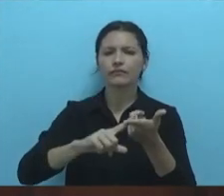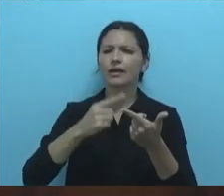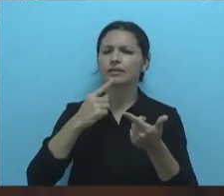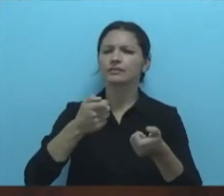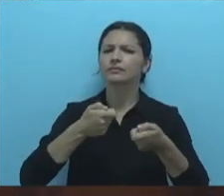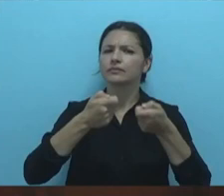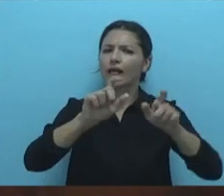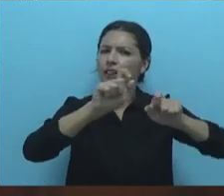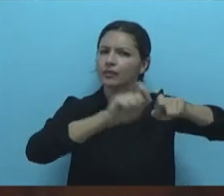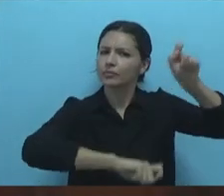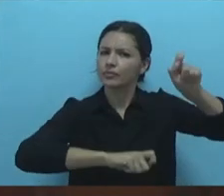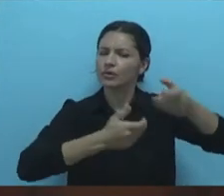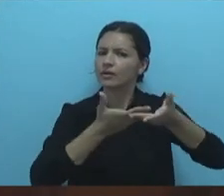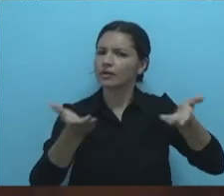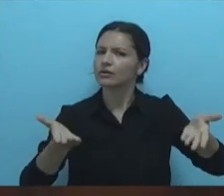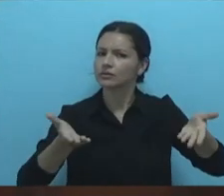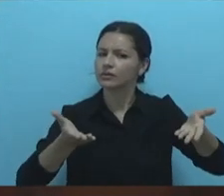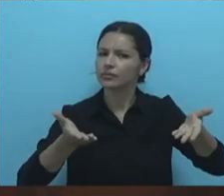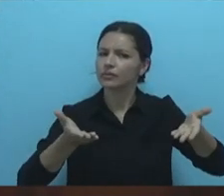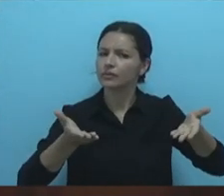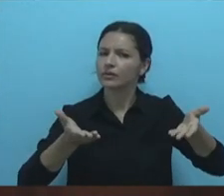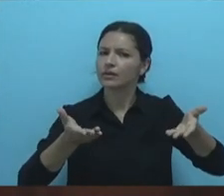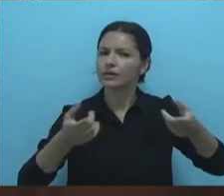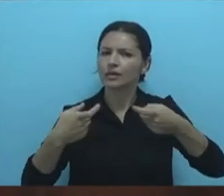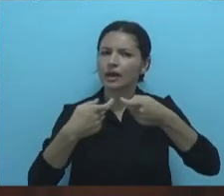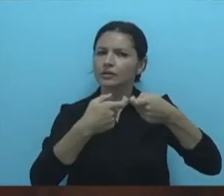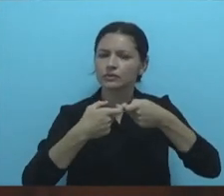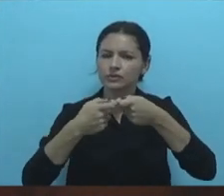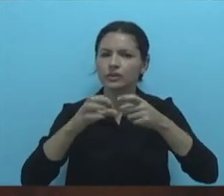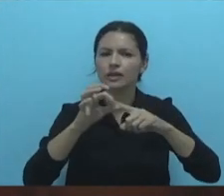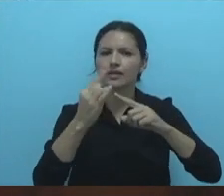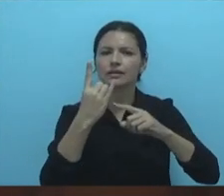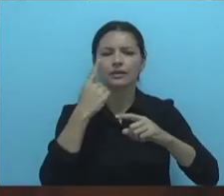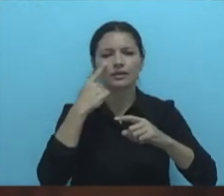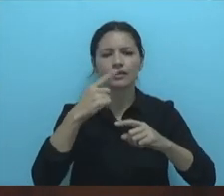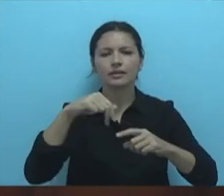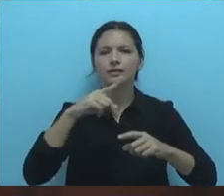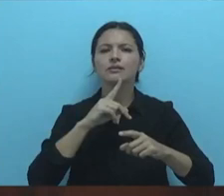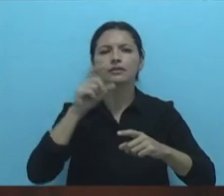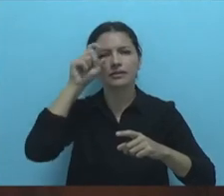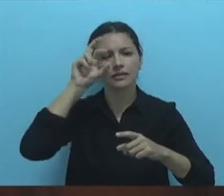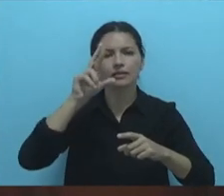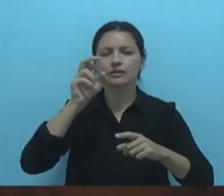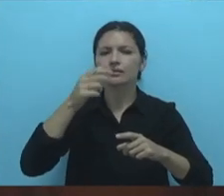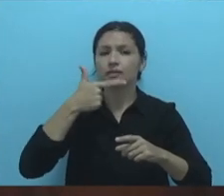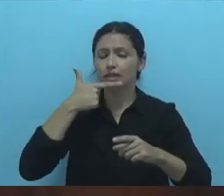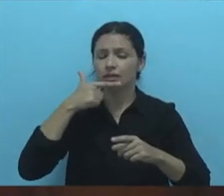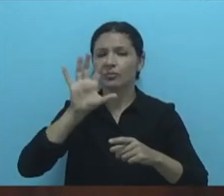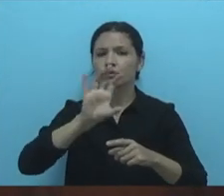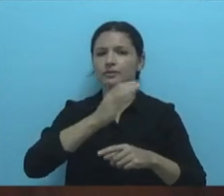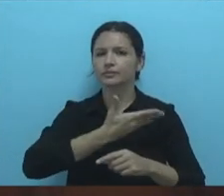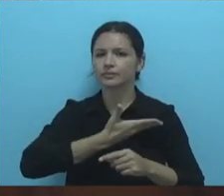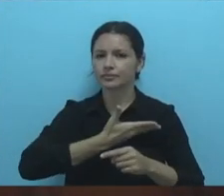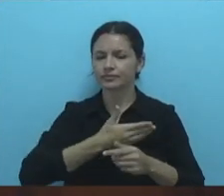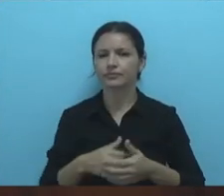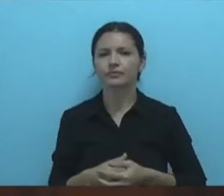la distinción diploma de reconocimiento público a la sociedad de quinteros de Santa Fe a